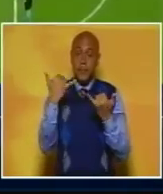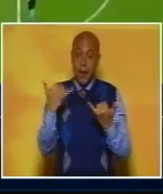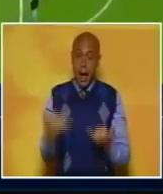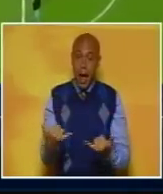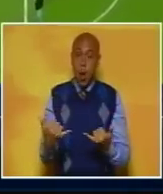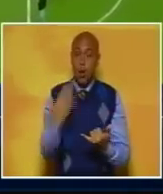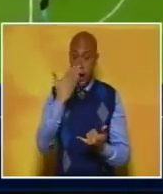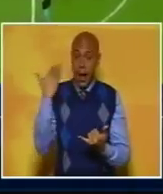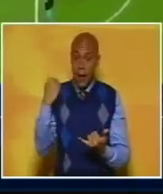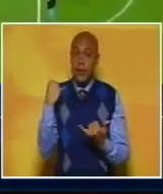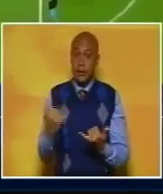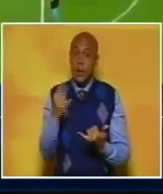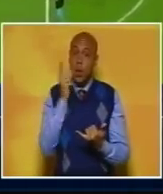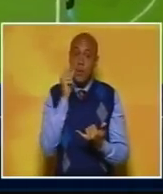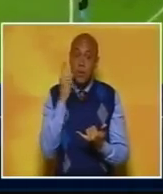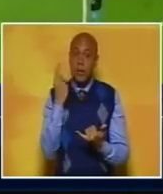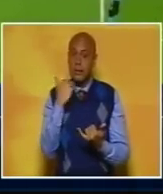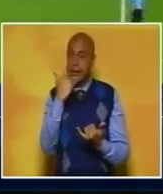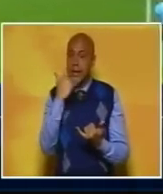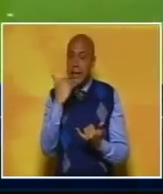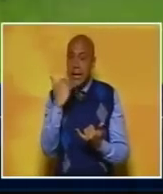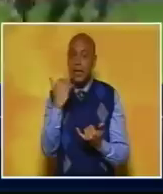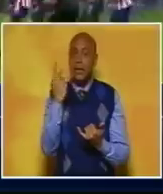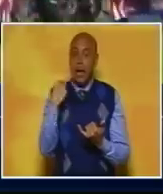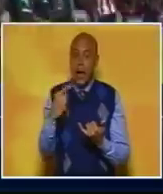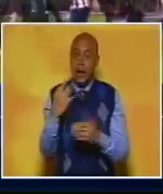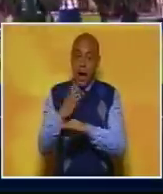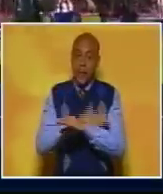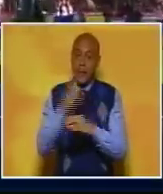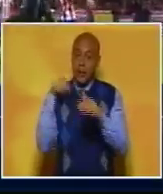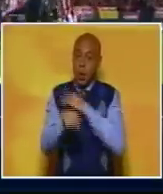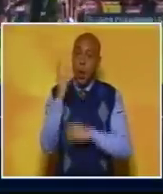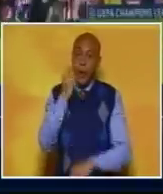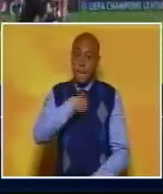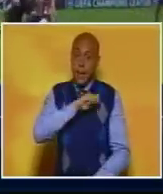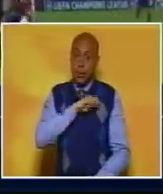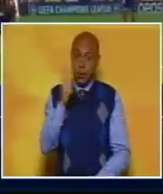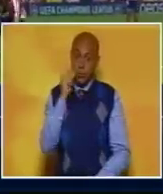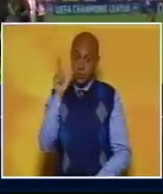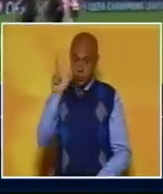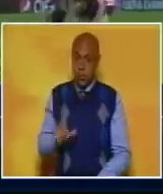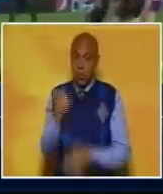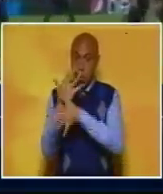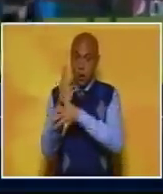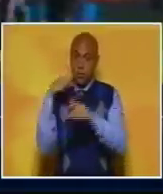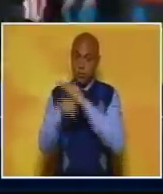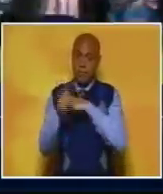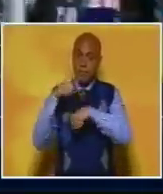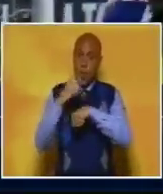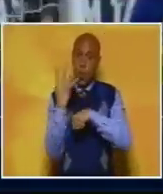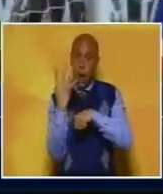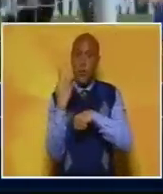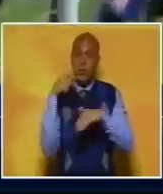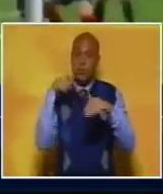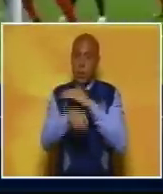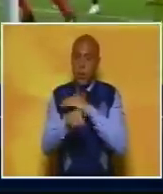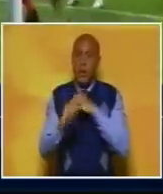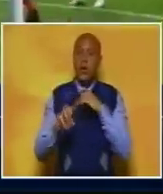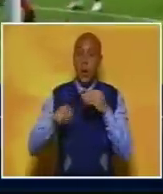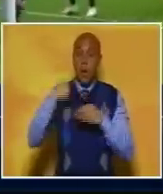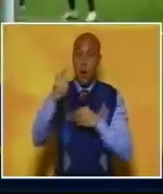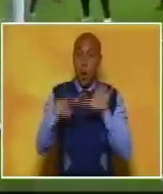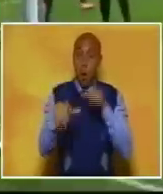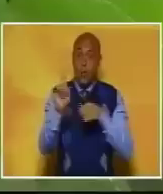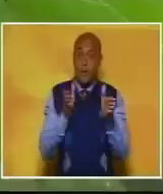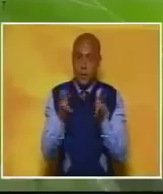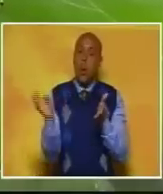Triunfo colchonero por la mínima diferencia con un tempranero gol del español Saúl Ñíguez al minuto 4. El próximo 11 de marzo